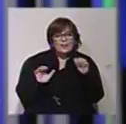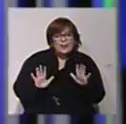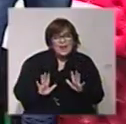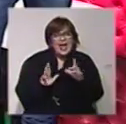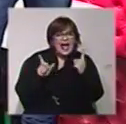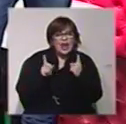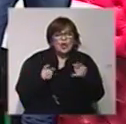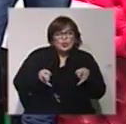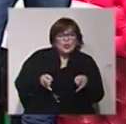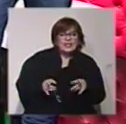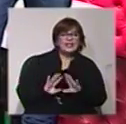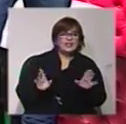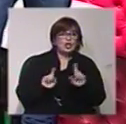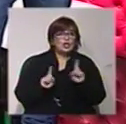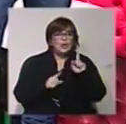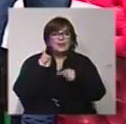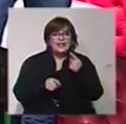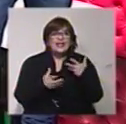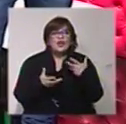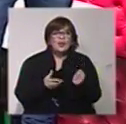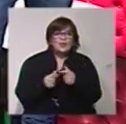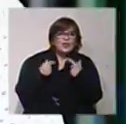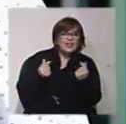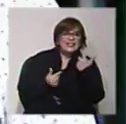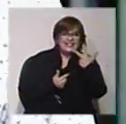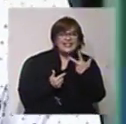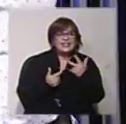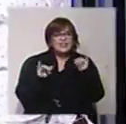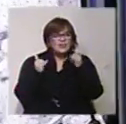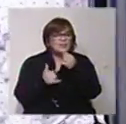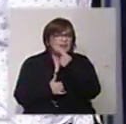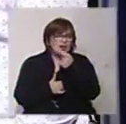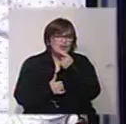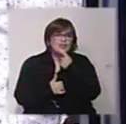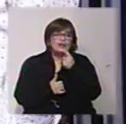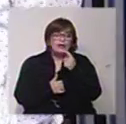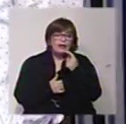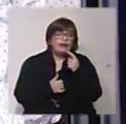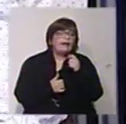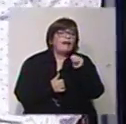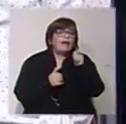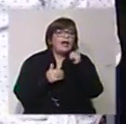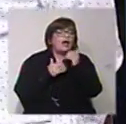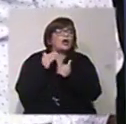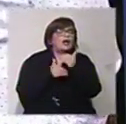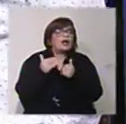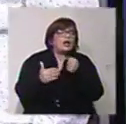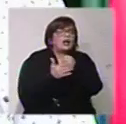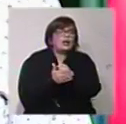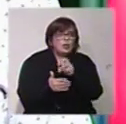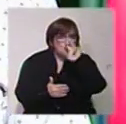ya arriesgaste algún resultado? No, pero mañana me compro dos vigilantes y te pongo un grasa. ¿Ya arriesgaste algún hasta dónde llegamos en algún programa, en